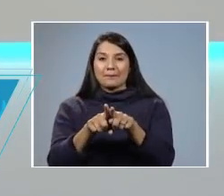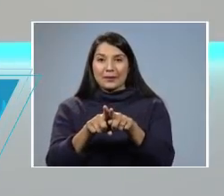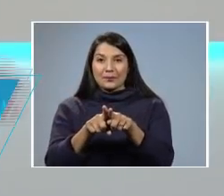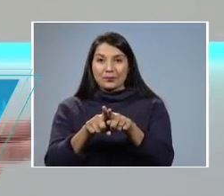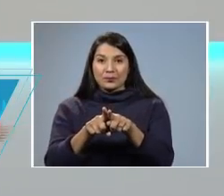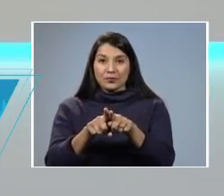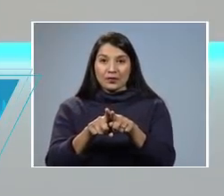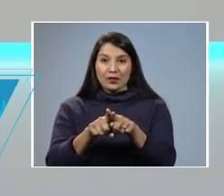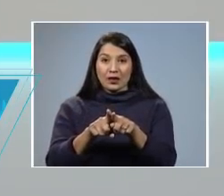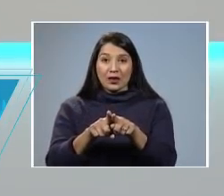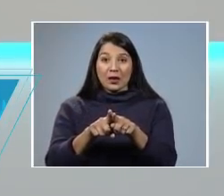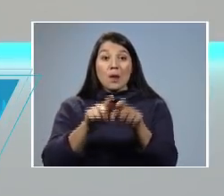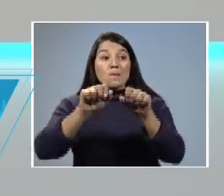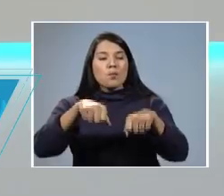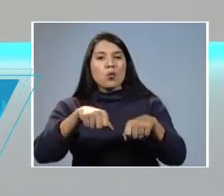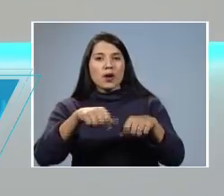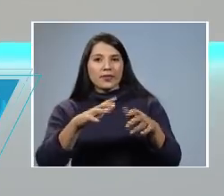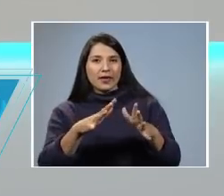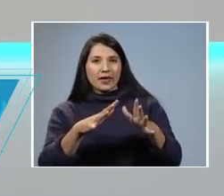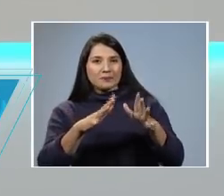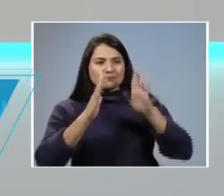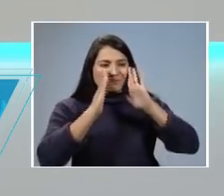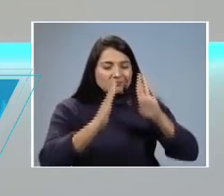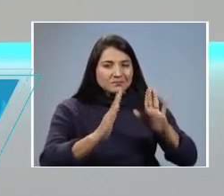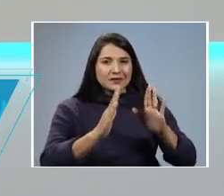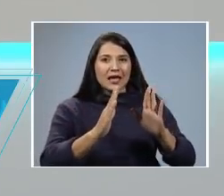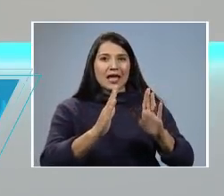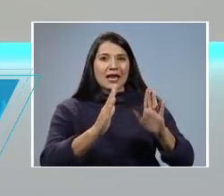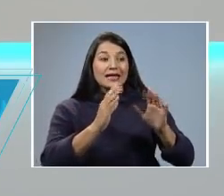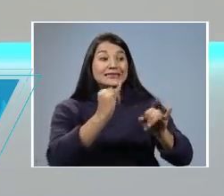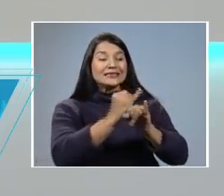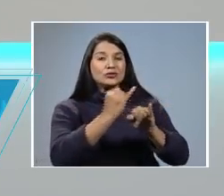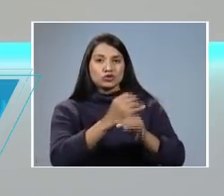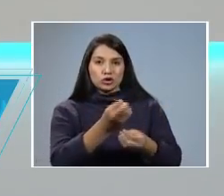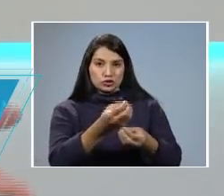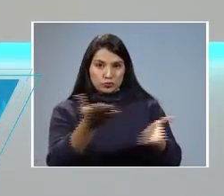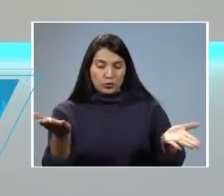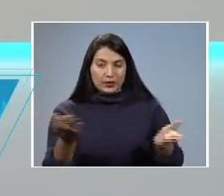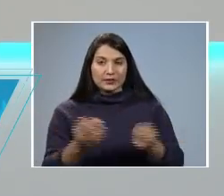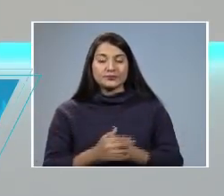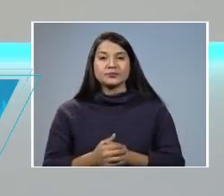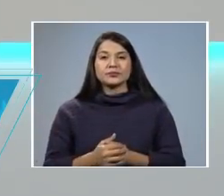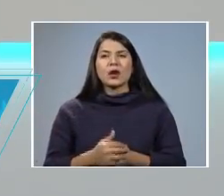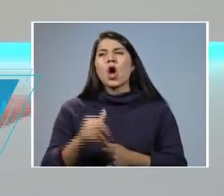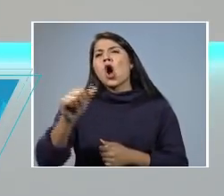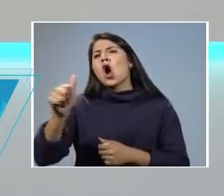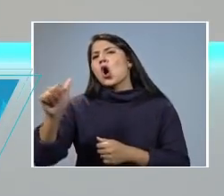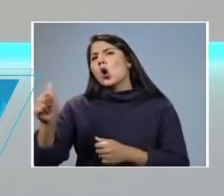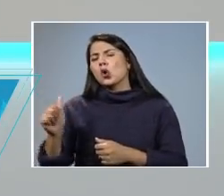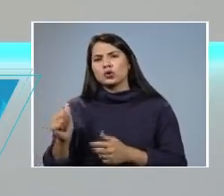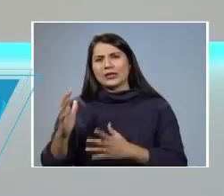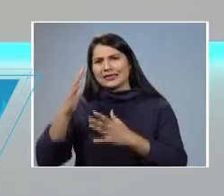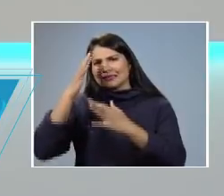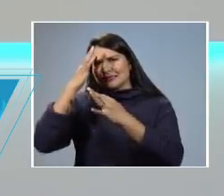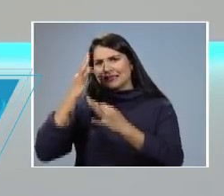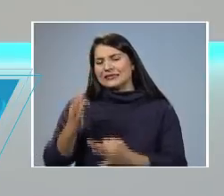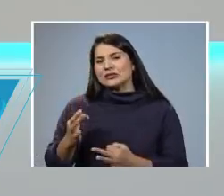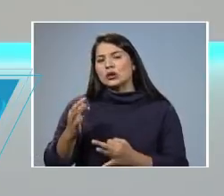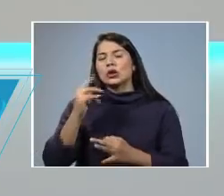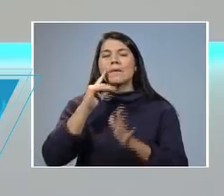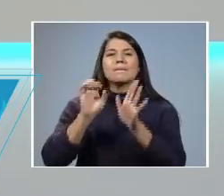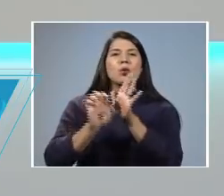al sector público, digamos que es el sector más afectado con estas medidas. Hay otras medidas efectivistas como el tema